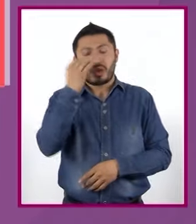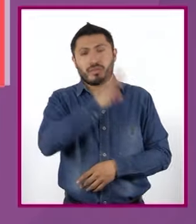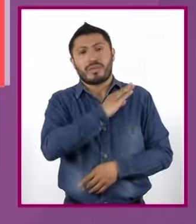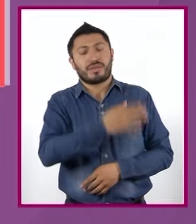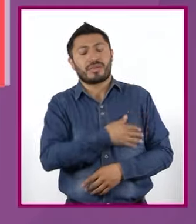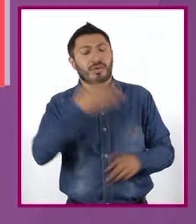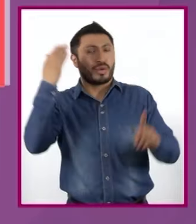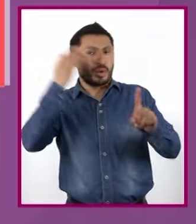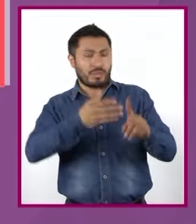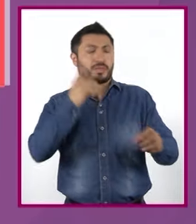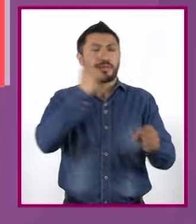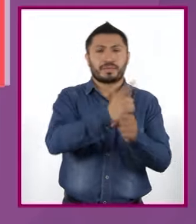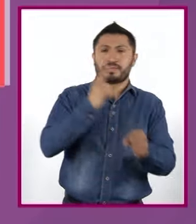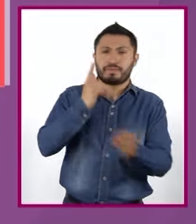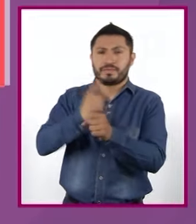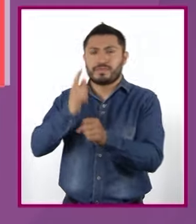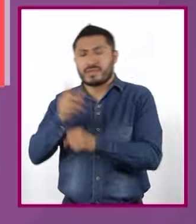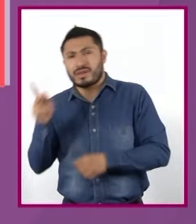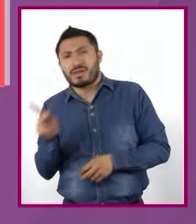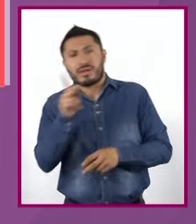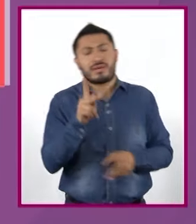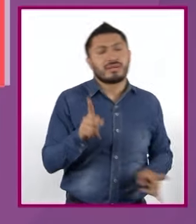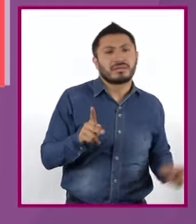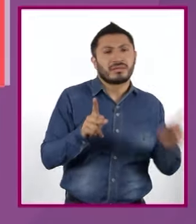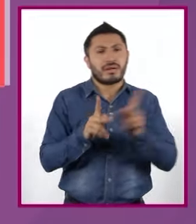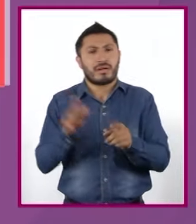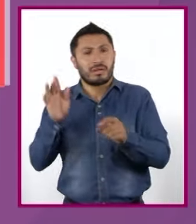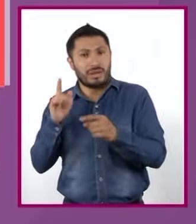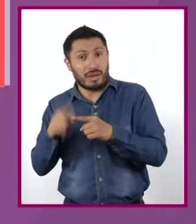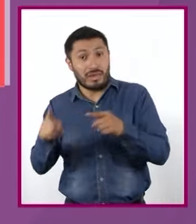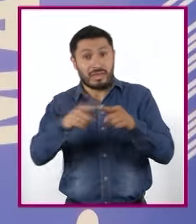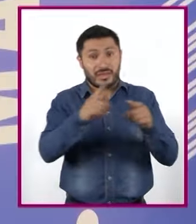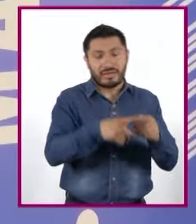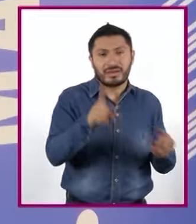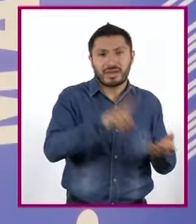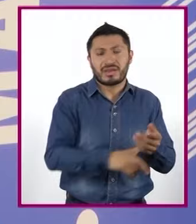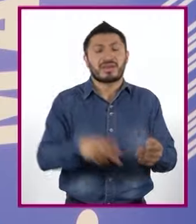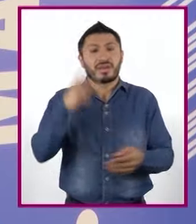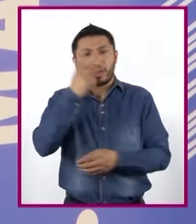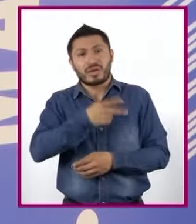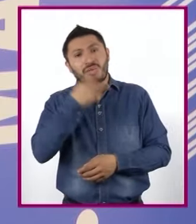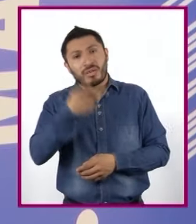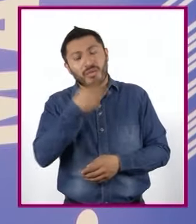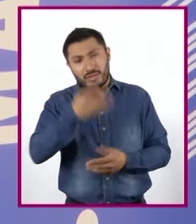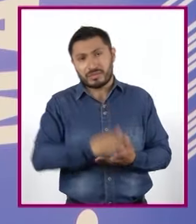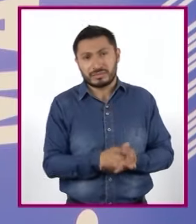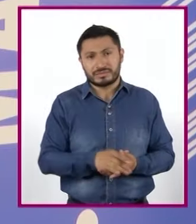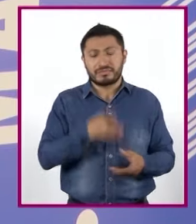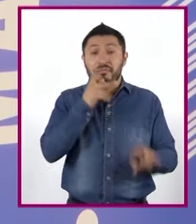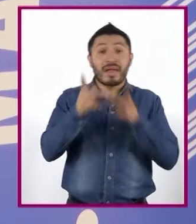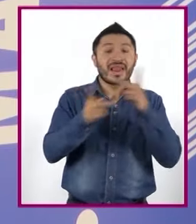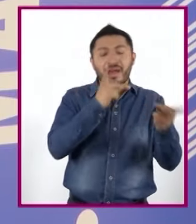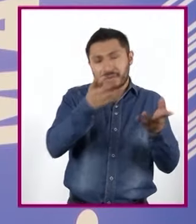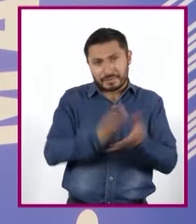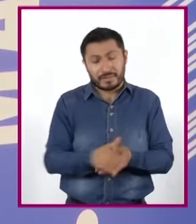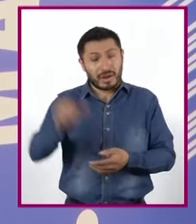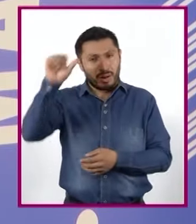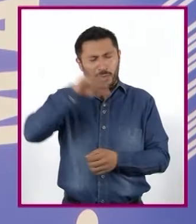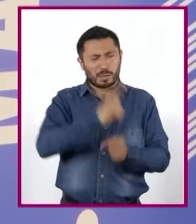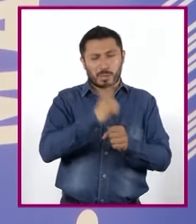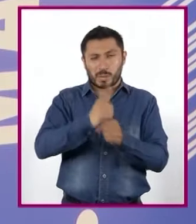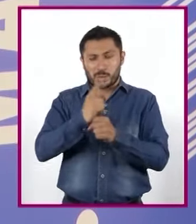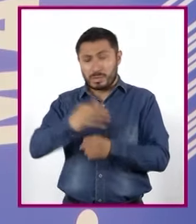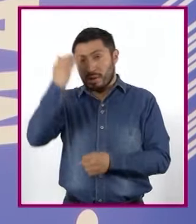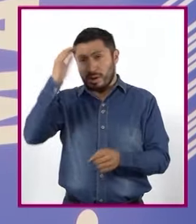propósito identificar semejanzas y diferencias en vocabulario. Vamos a comparar y conocer cómo se nombran